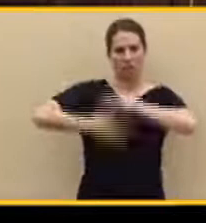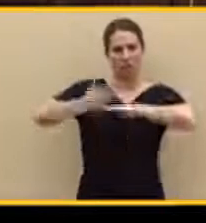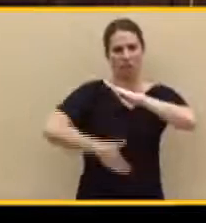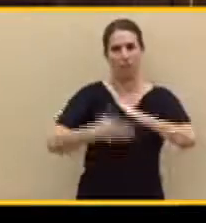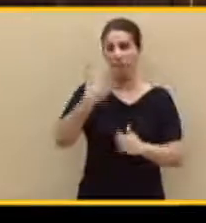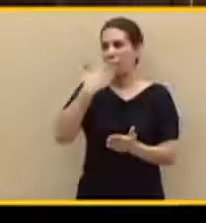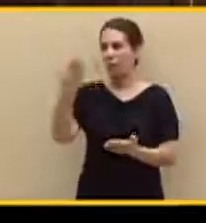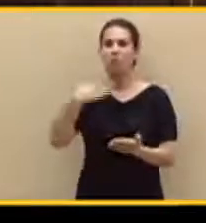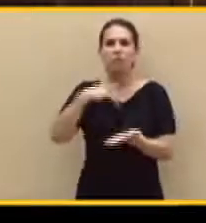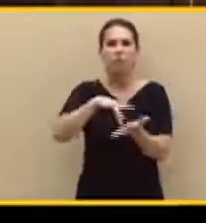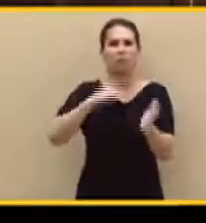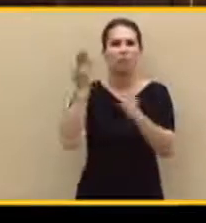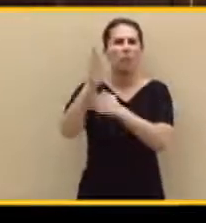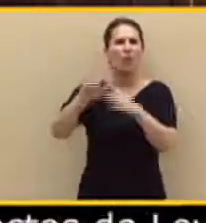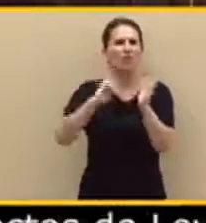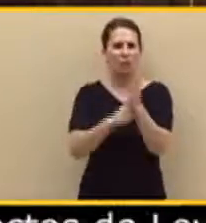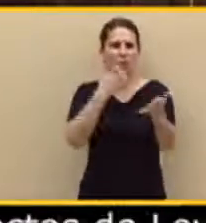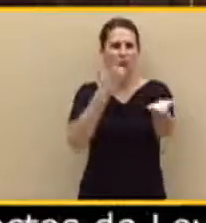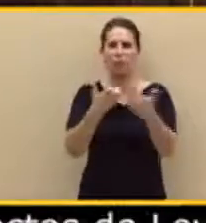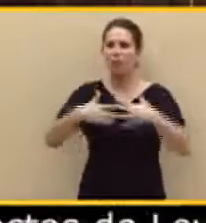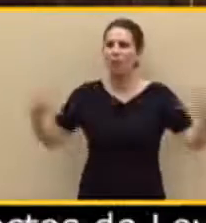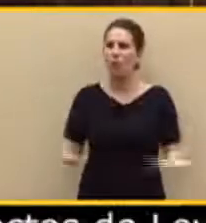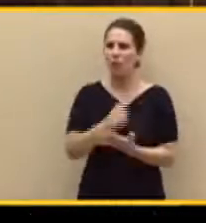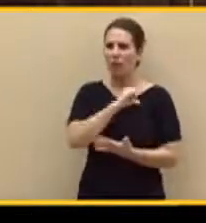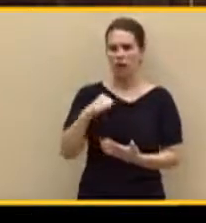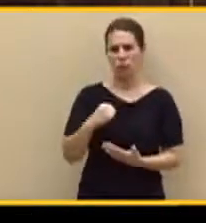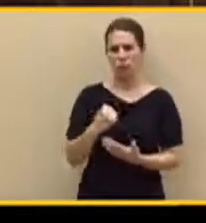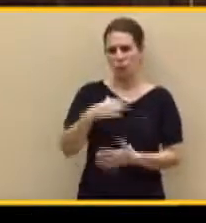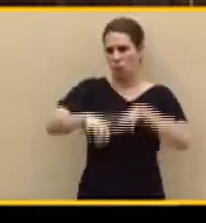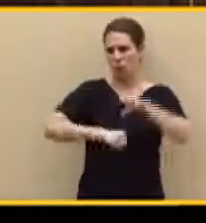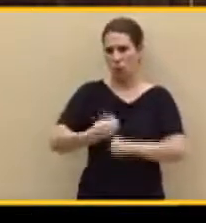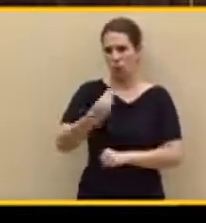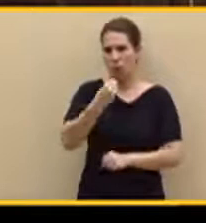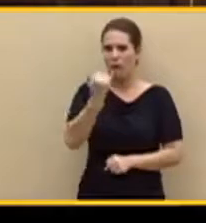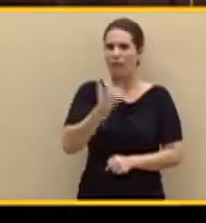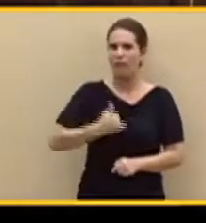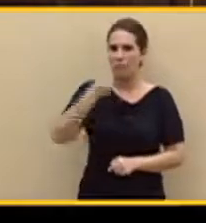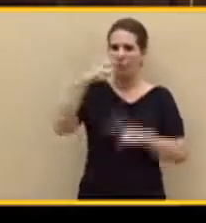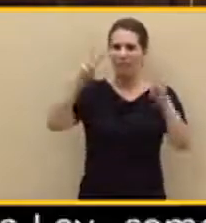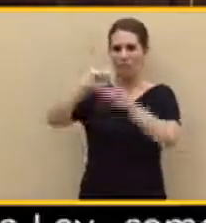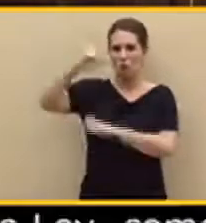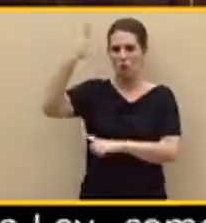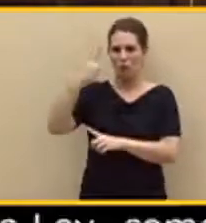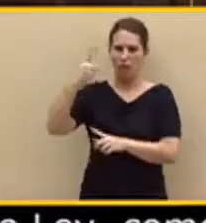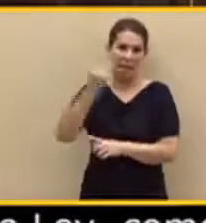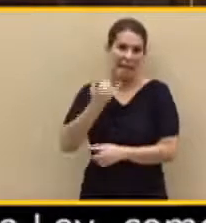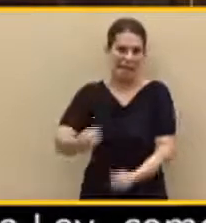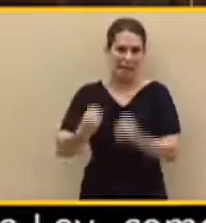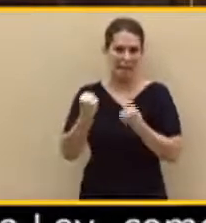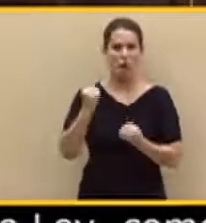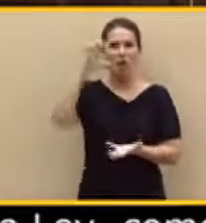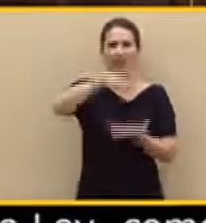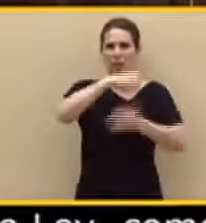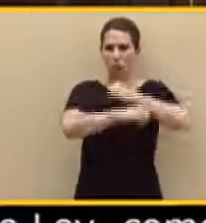de ley como la del fomento del autoconsumo eléctrico, la derogación del impuesto al sol, la del cierre de centrales nucleares o, por dos veces, la